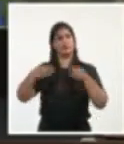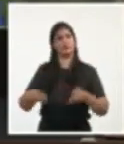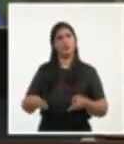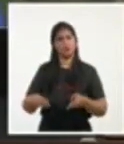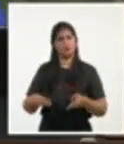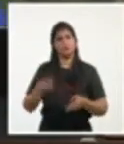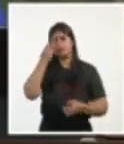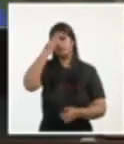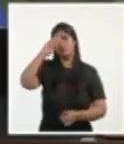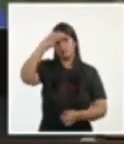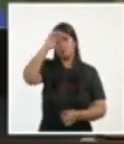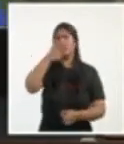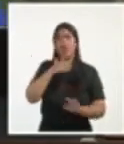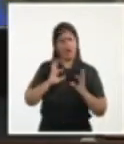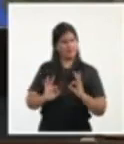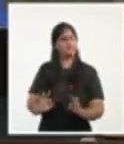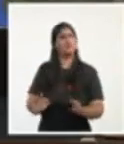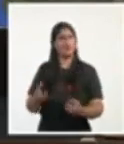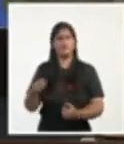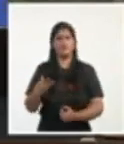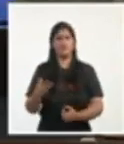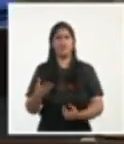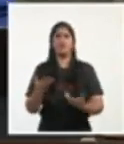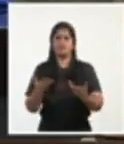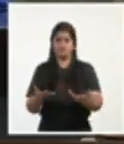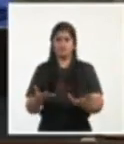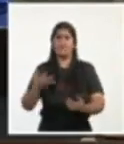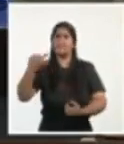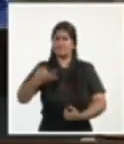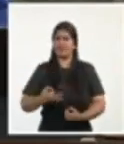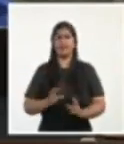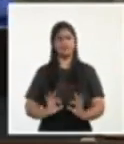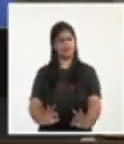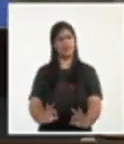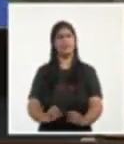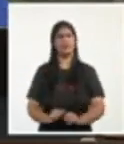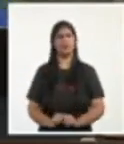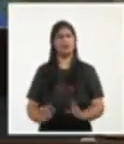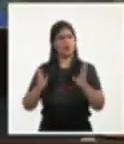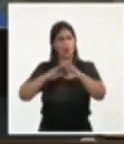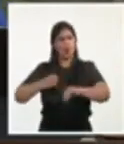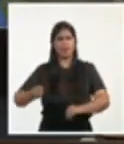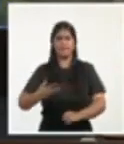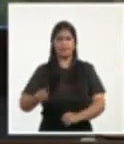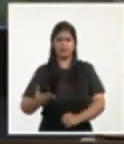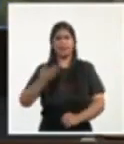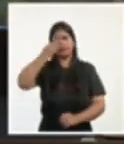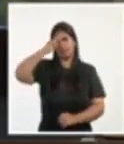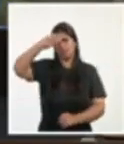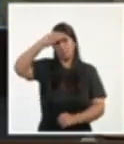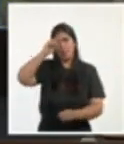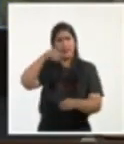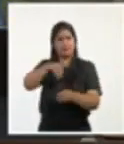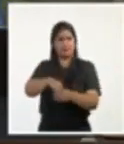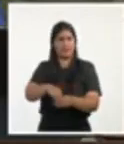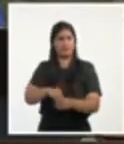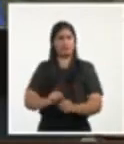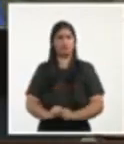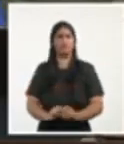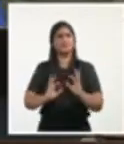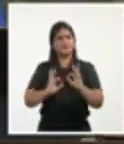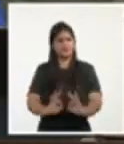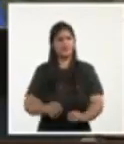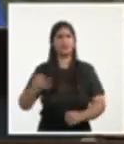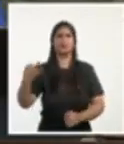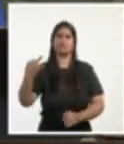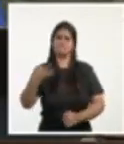estamos trabajando también en lo personal, en lo individual, en lo colectivo, con nuestras bases de datos, con nuestro sistema.